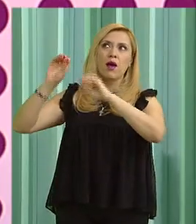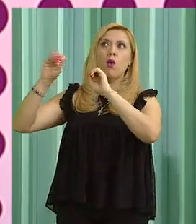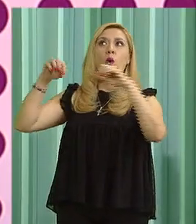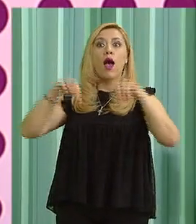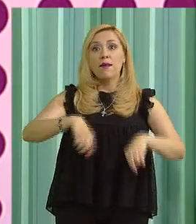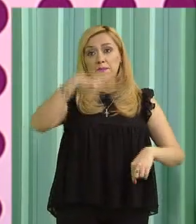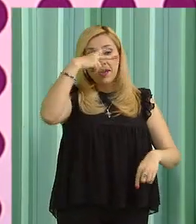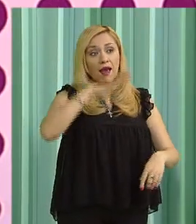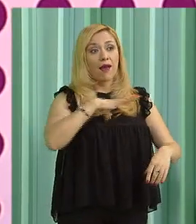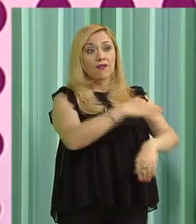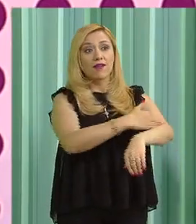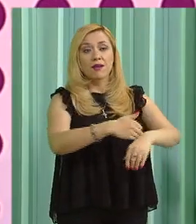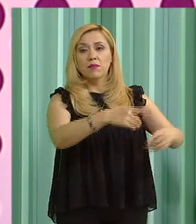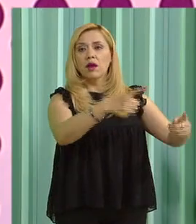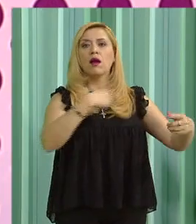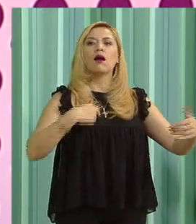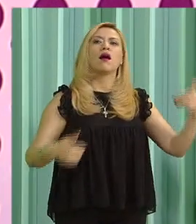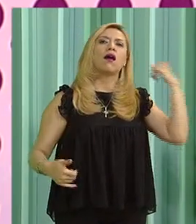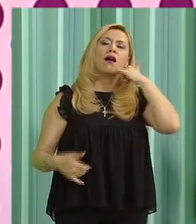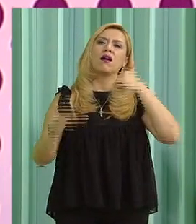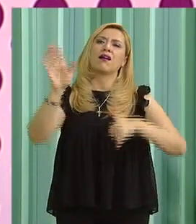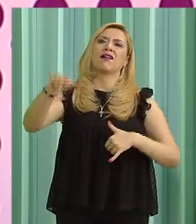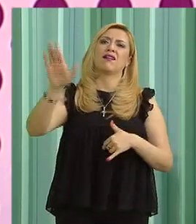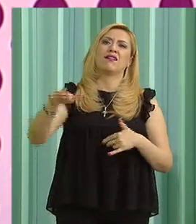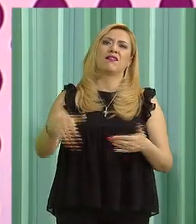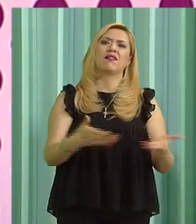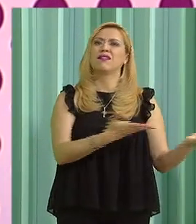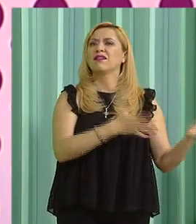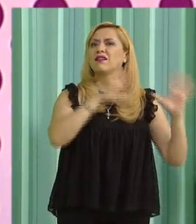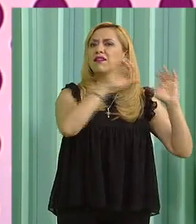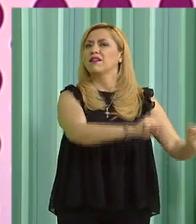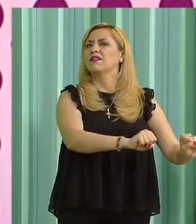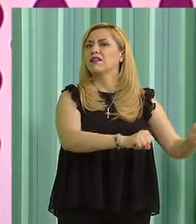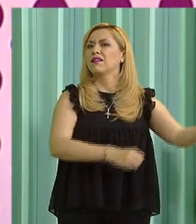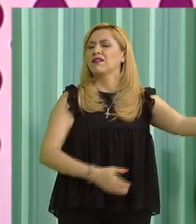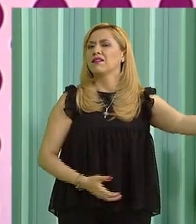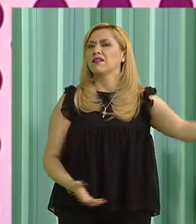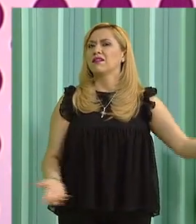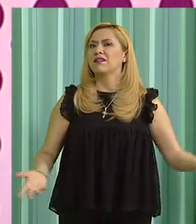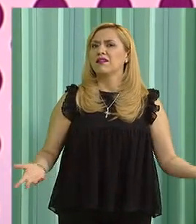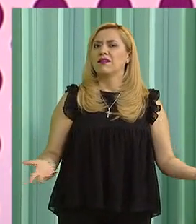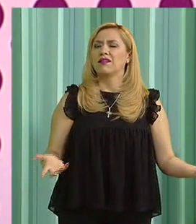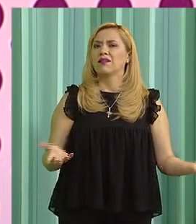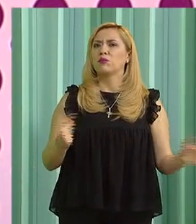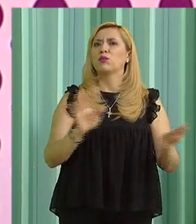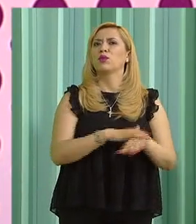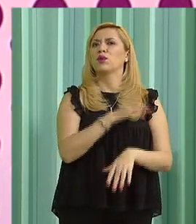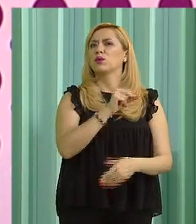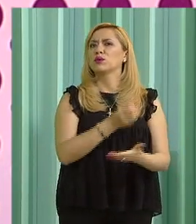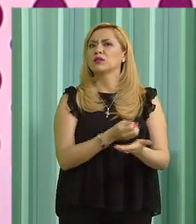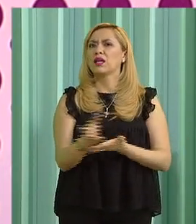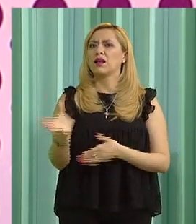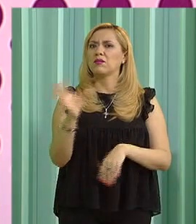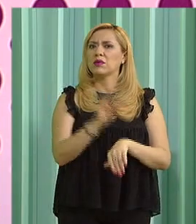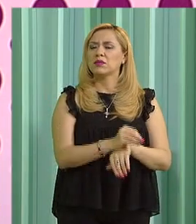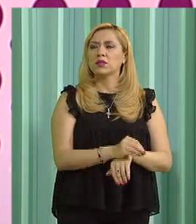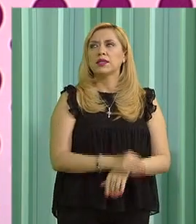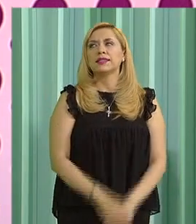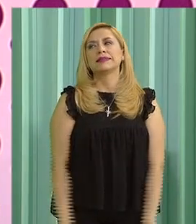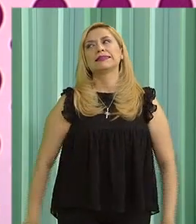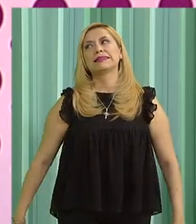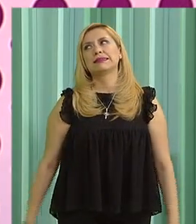en México o conocidos, nos llaman muy angustiados porque están detenidos en las estaciones migratorias. Entonces tenemos que hacer un trabajo de